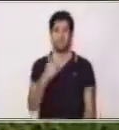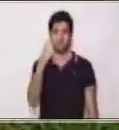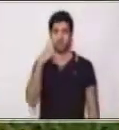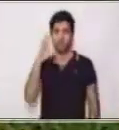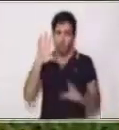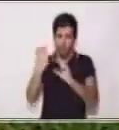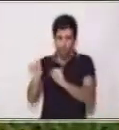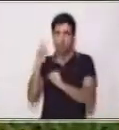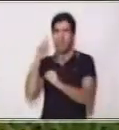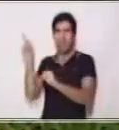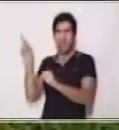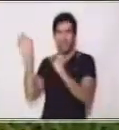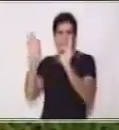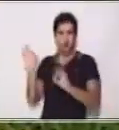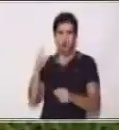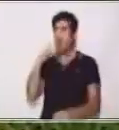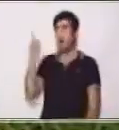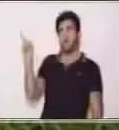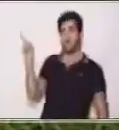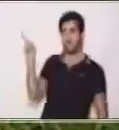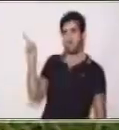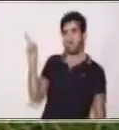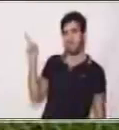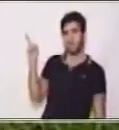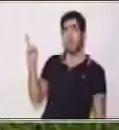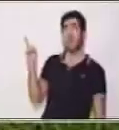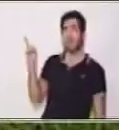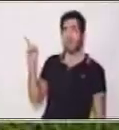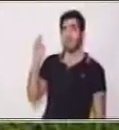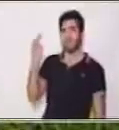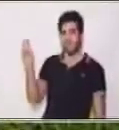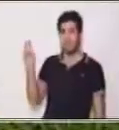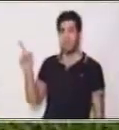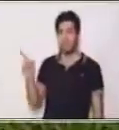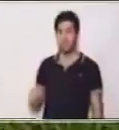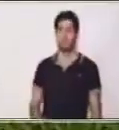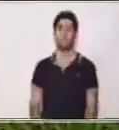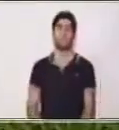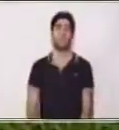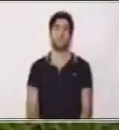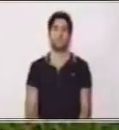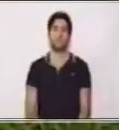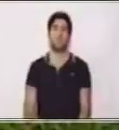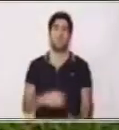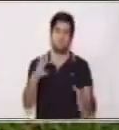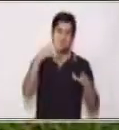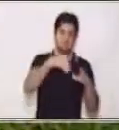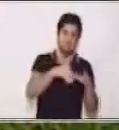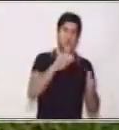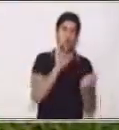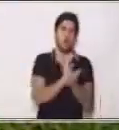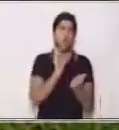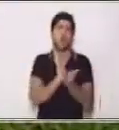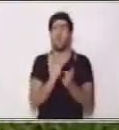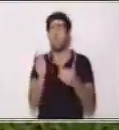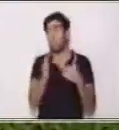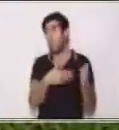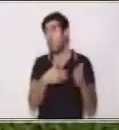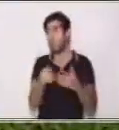esta figurita, este volumen, que puede ser utilizado para guardar hilos, lana o cualquier